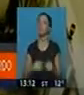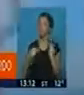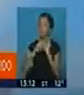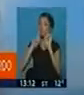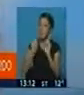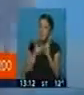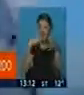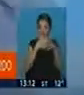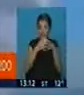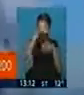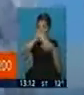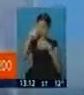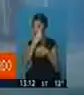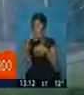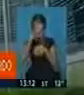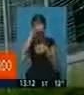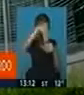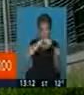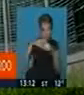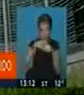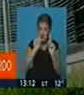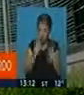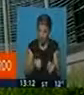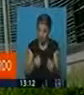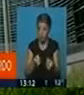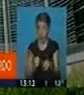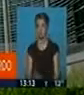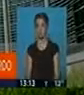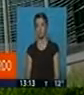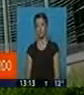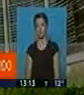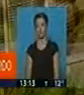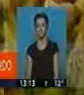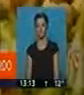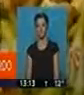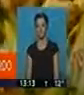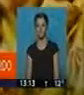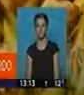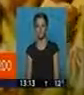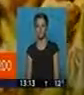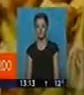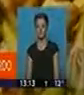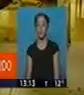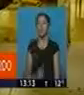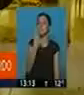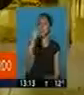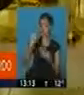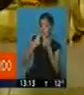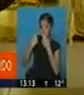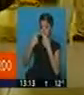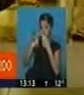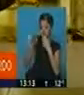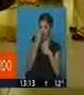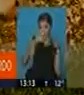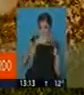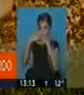importantes diferencias interbloques tanto en el Mercosur como en la Unión Europea. Las primeras negociaciones entre ambos conglomerados